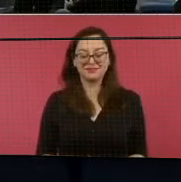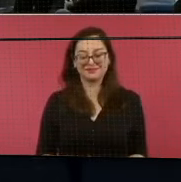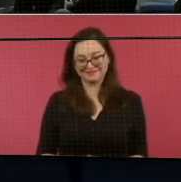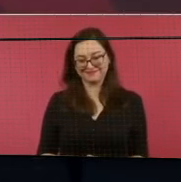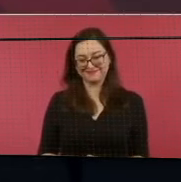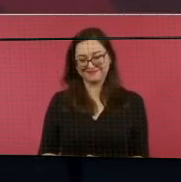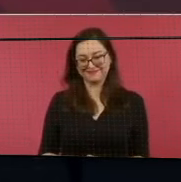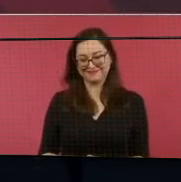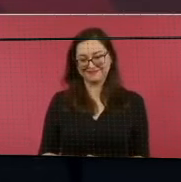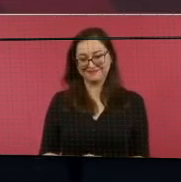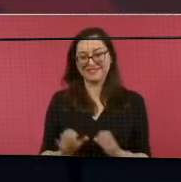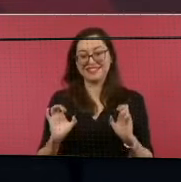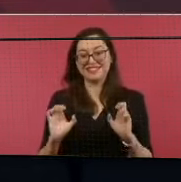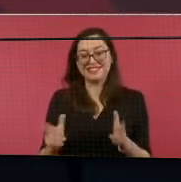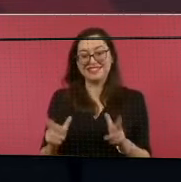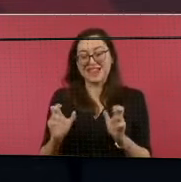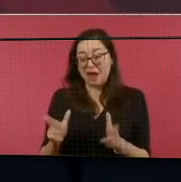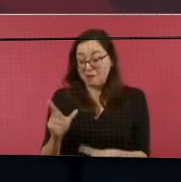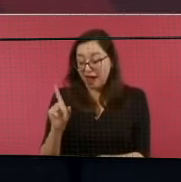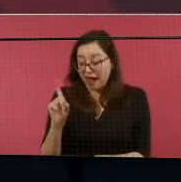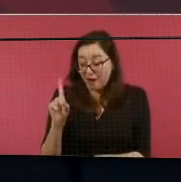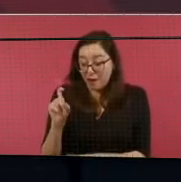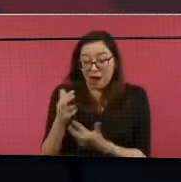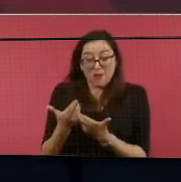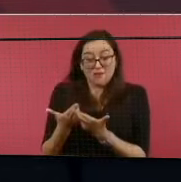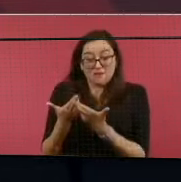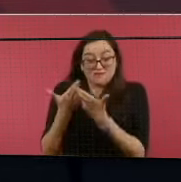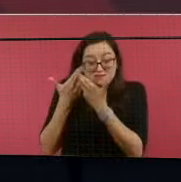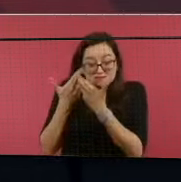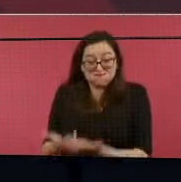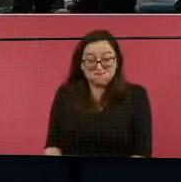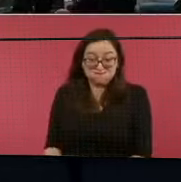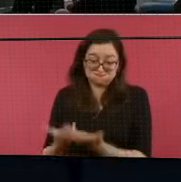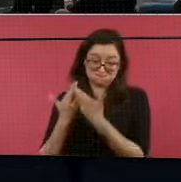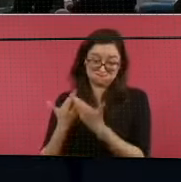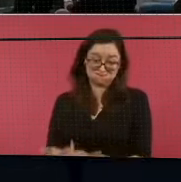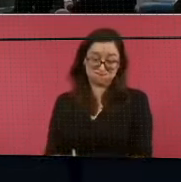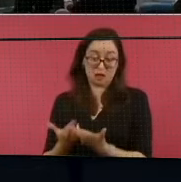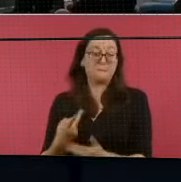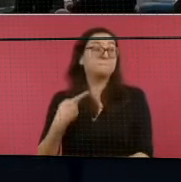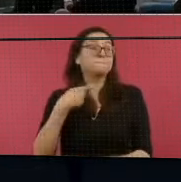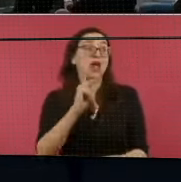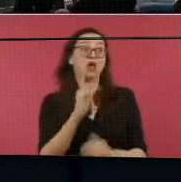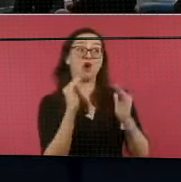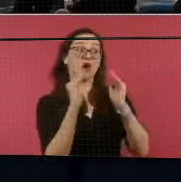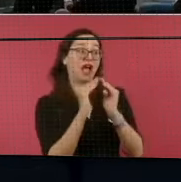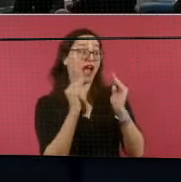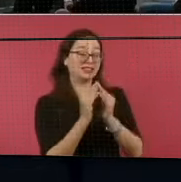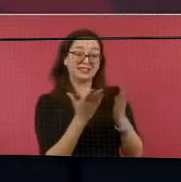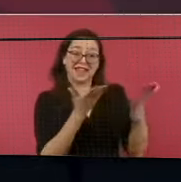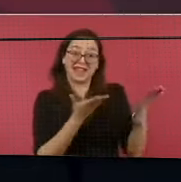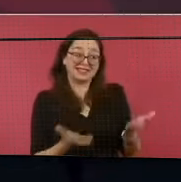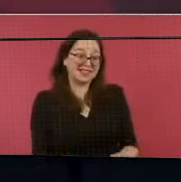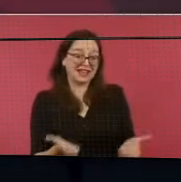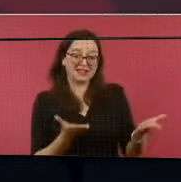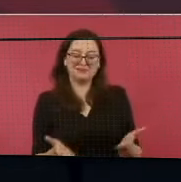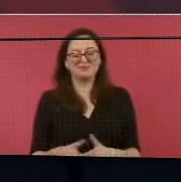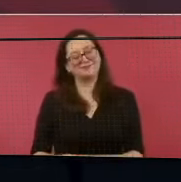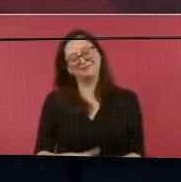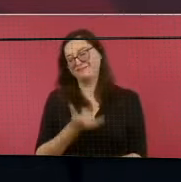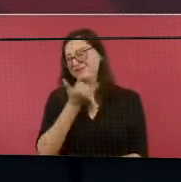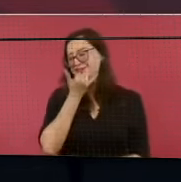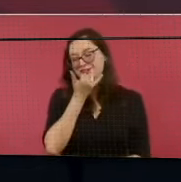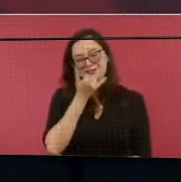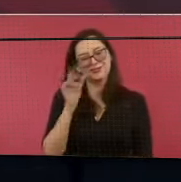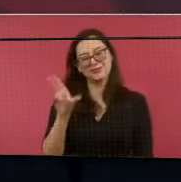con justa razón le dice sabe qué presidente yo le pido que nos respete porque sí somos profesionales